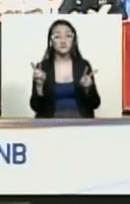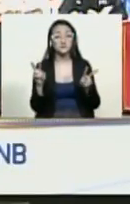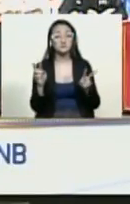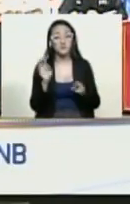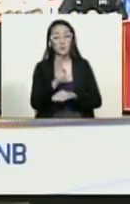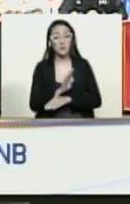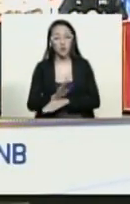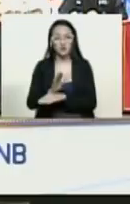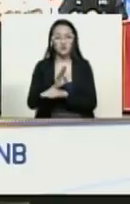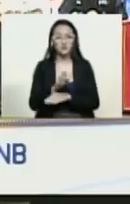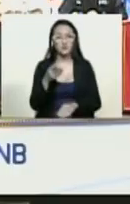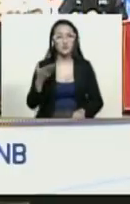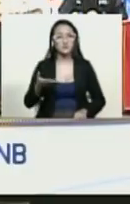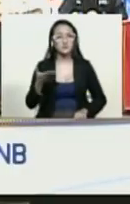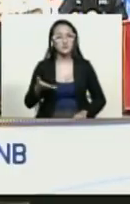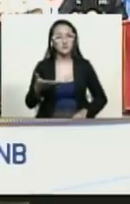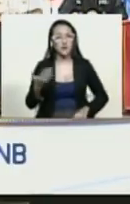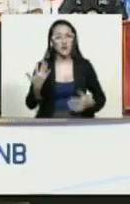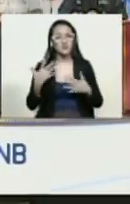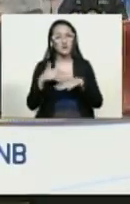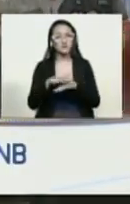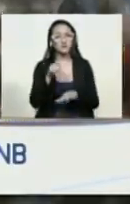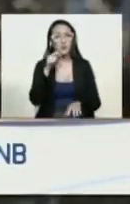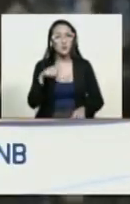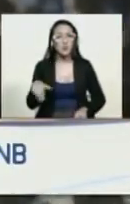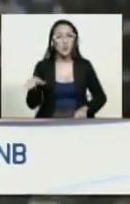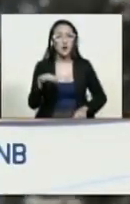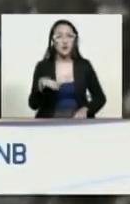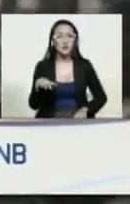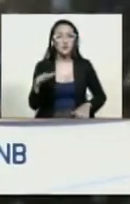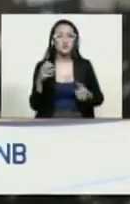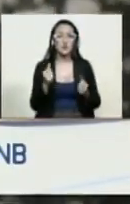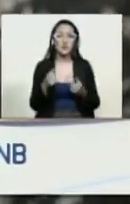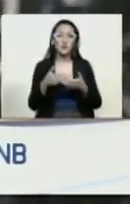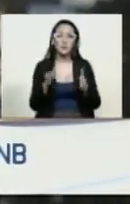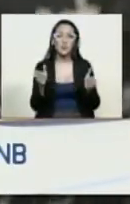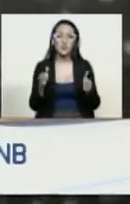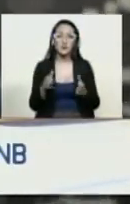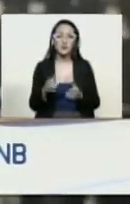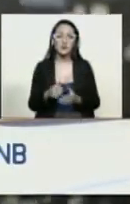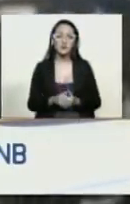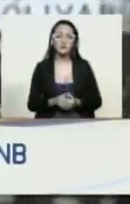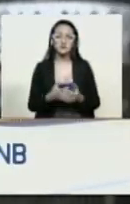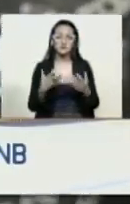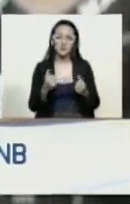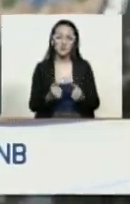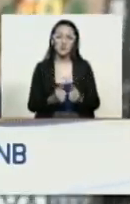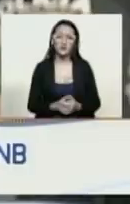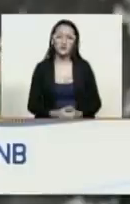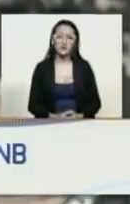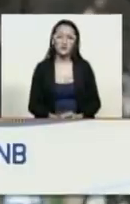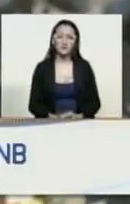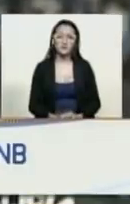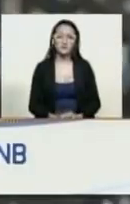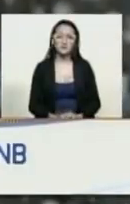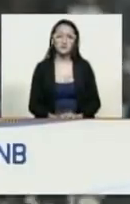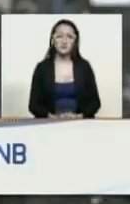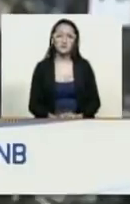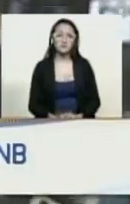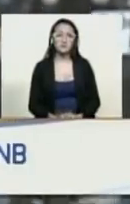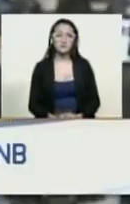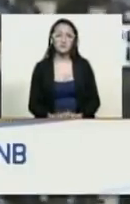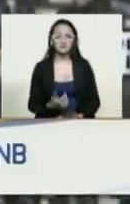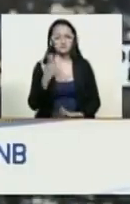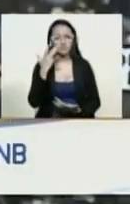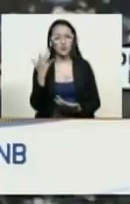la protección y para la integración del pueblo a la seguridad pública, a la seguridad ciudadana. Ahí está. Yo